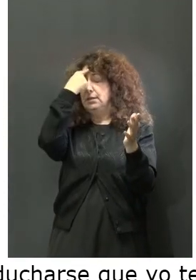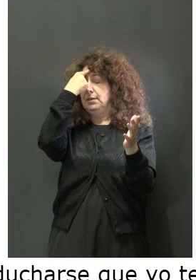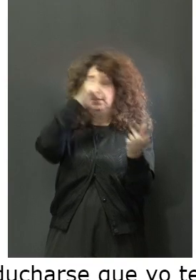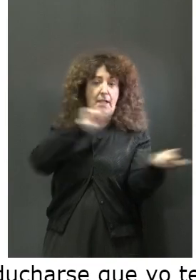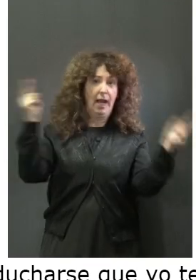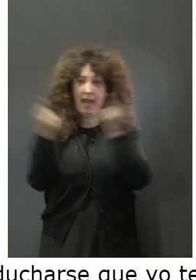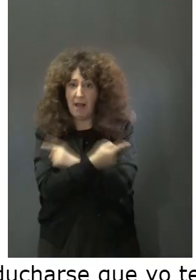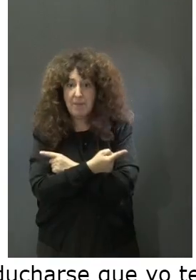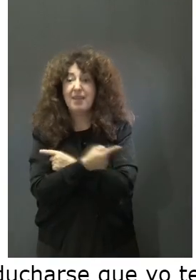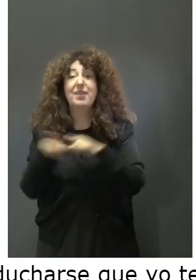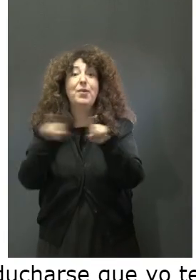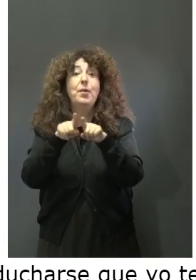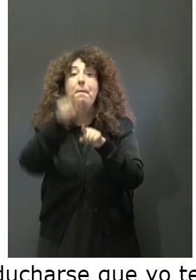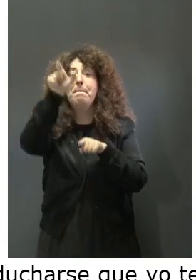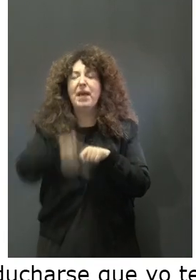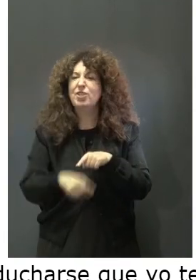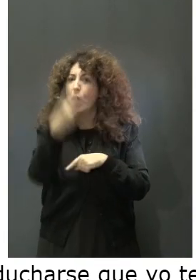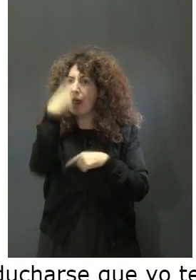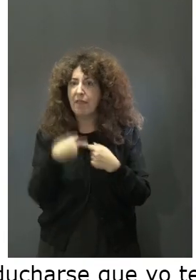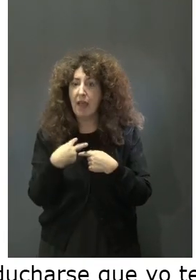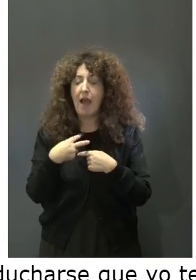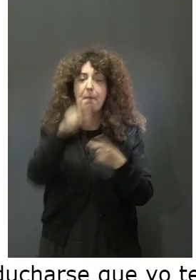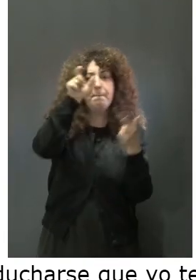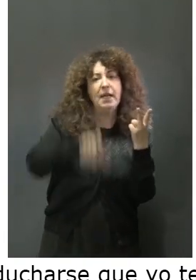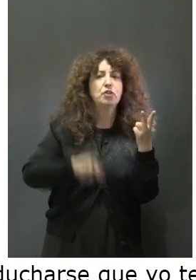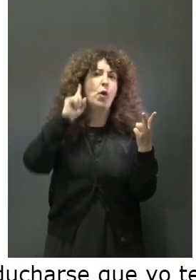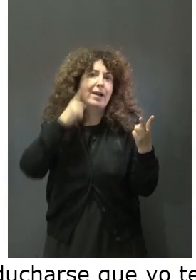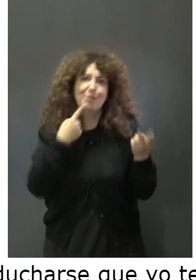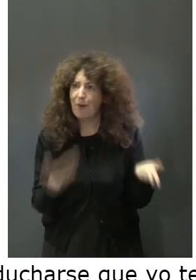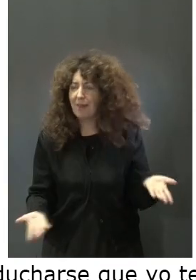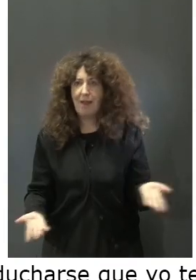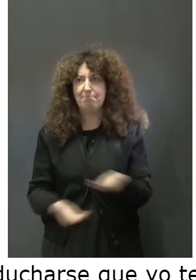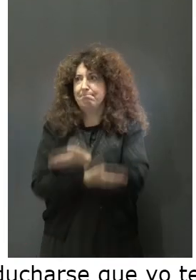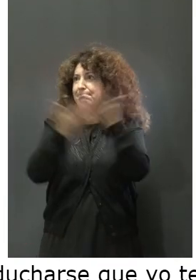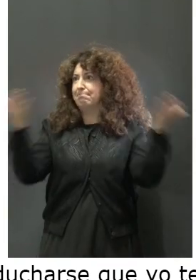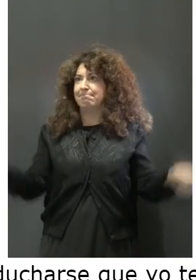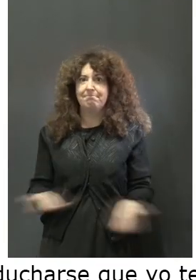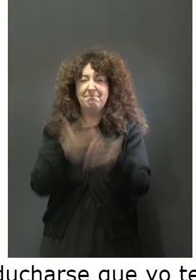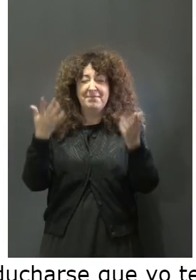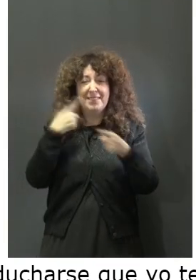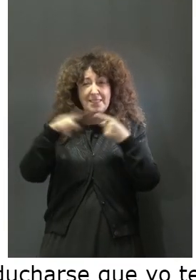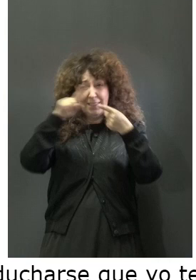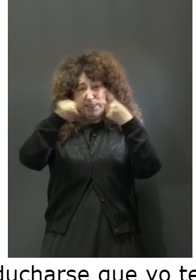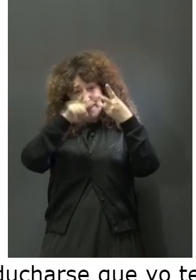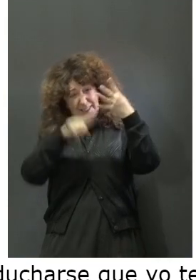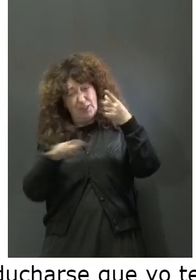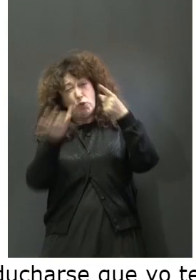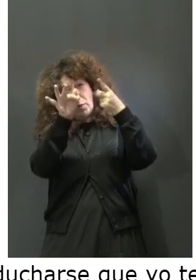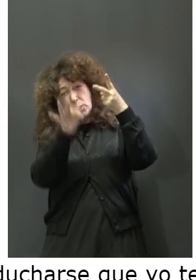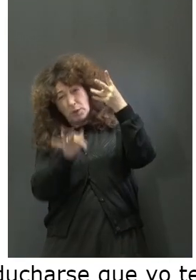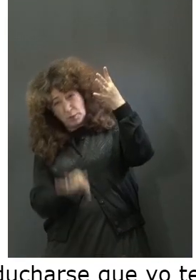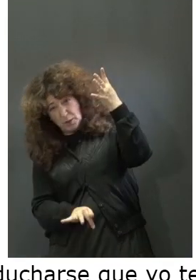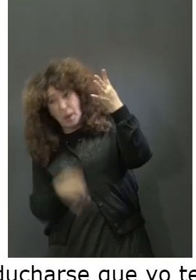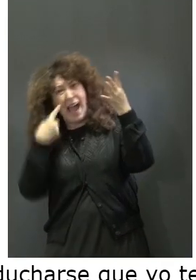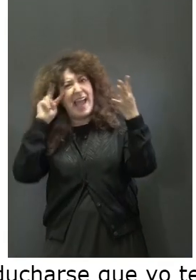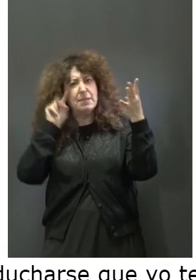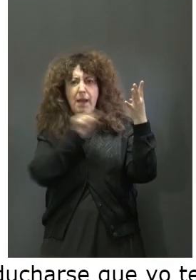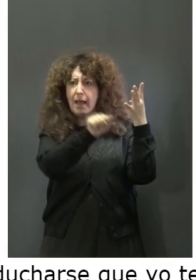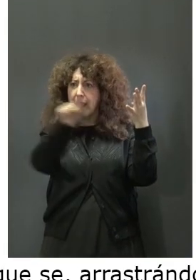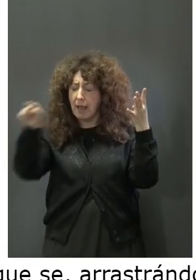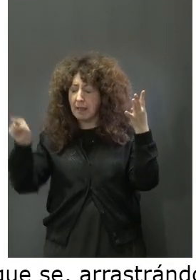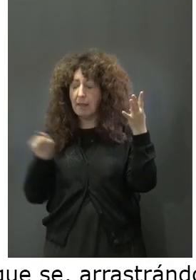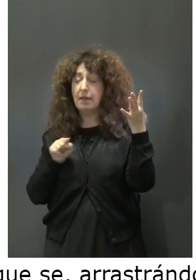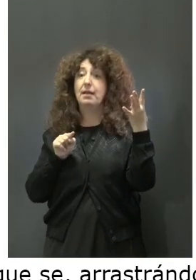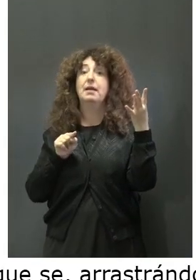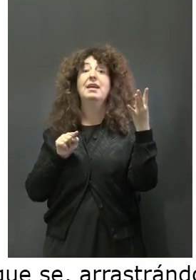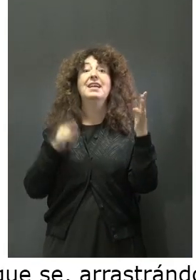otra experiencia de una persona ciega con el resto visual, una persona sorda o con hipoacusia. Es decir, va sumando experiencia, va sumando experiencia, va sumando experiencia, y todo